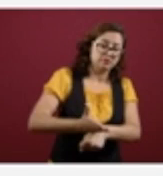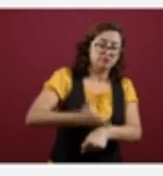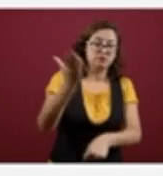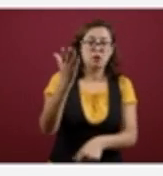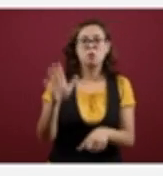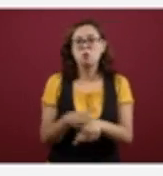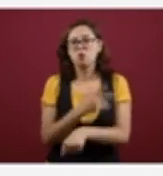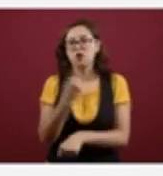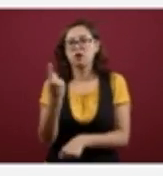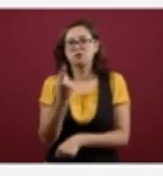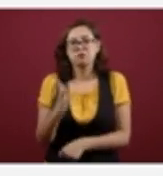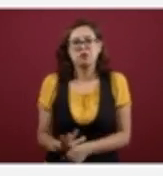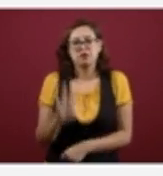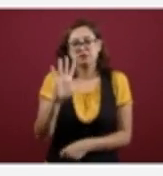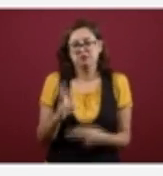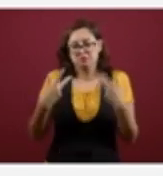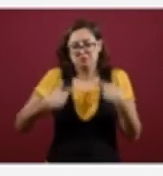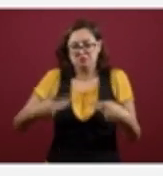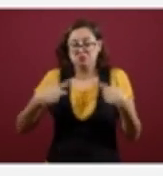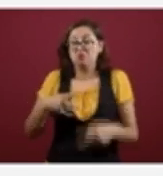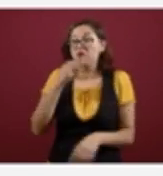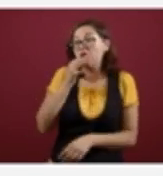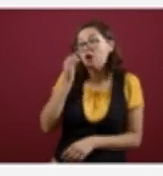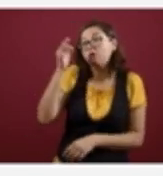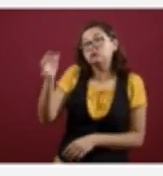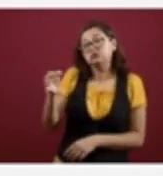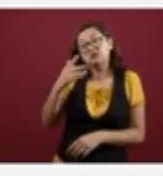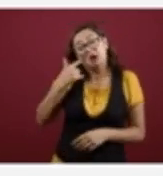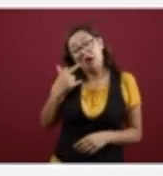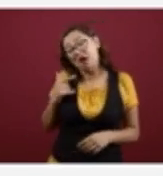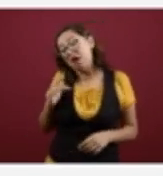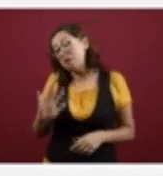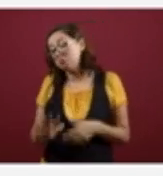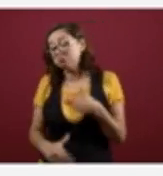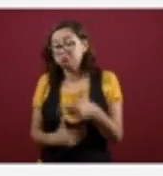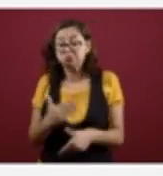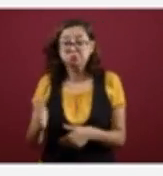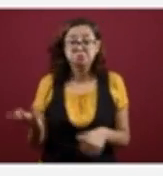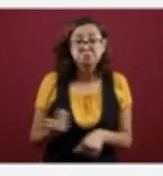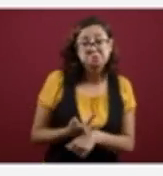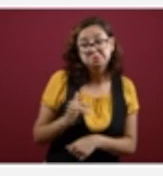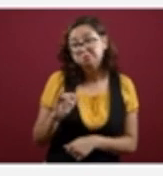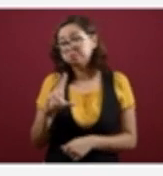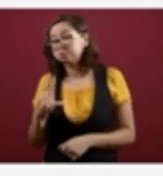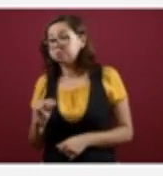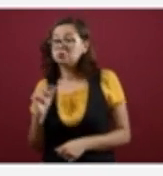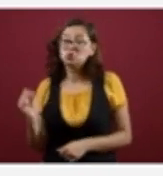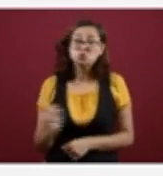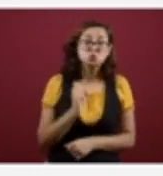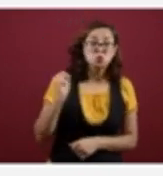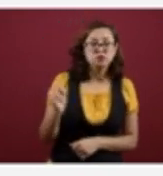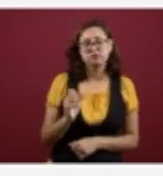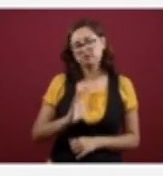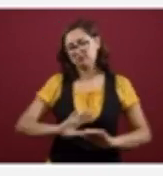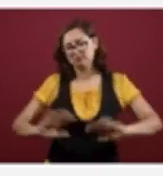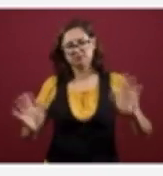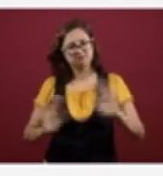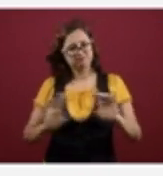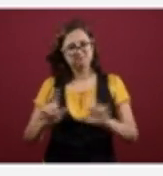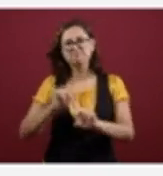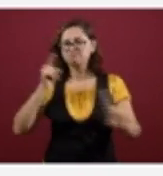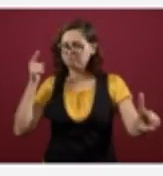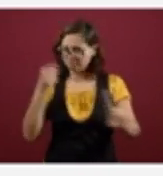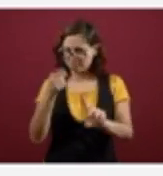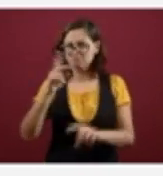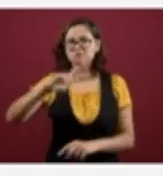al mar con la esperanza de que se cumpla con la investigación, sino que evidentemente llevemos a buen puerto